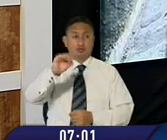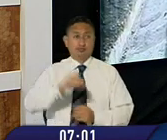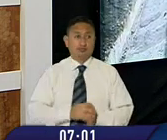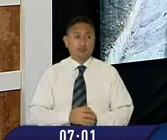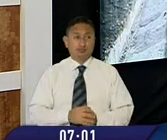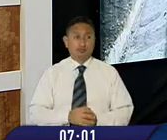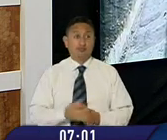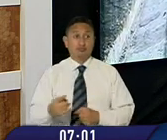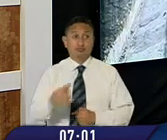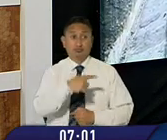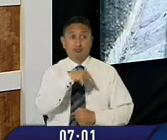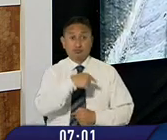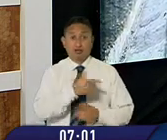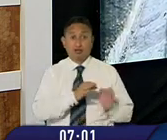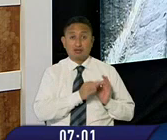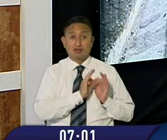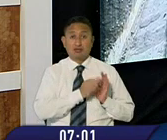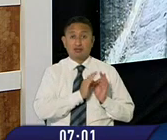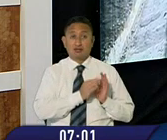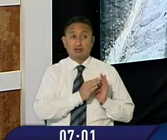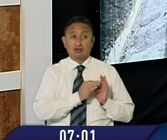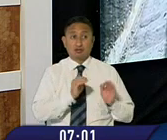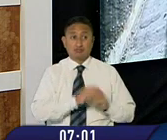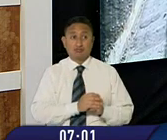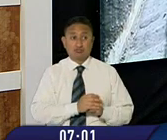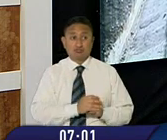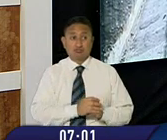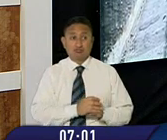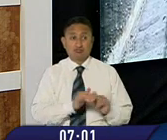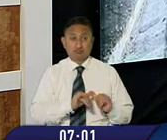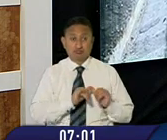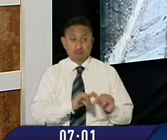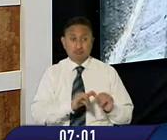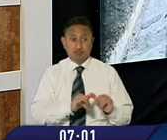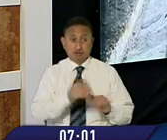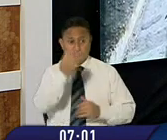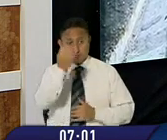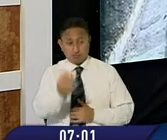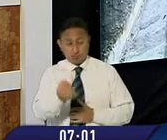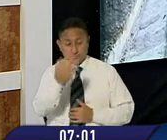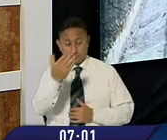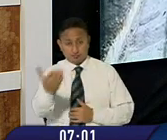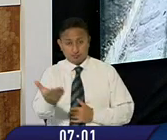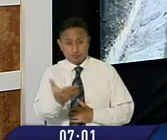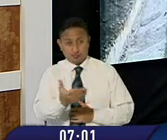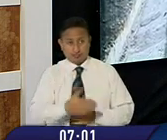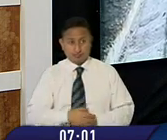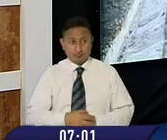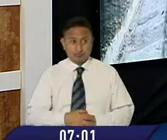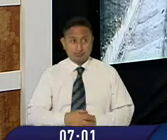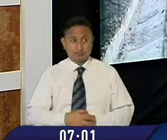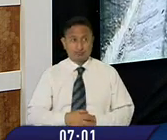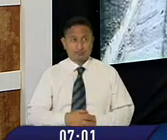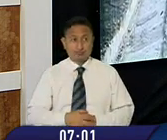Ahí estamos viendo en señal en vivo que esto se mantiene. Adriana, buenos días. Adelante.